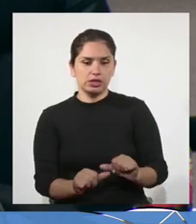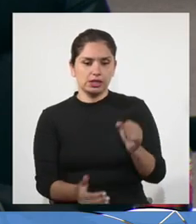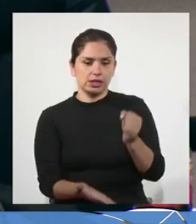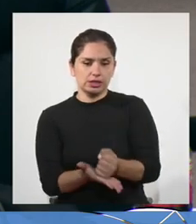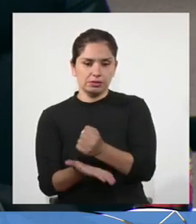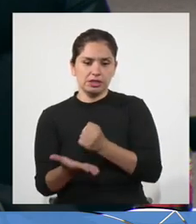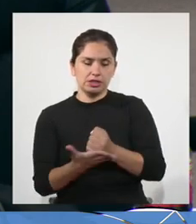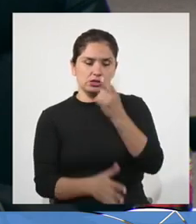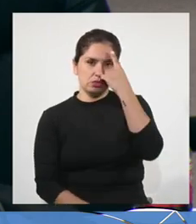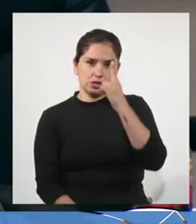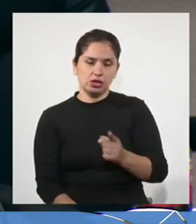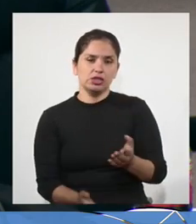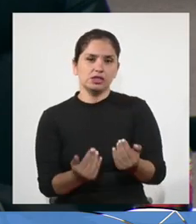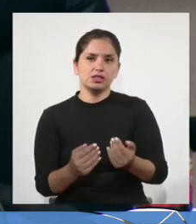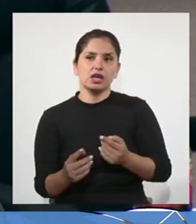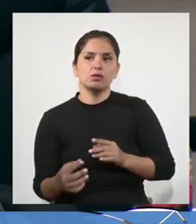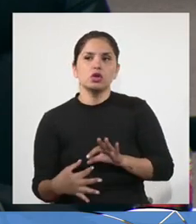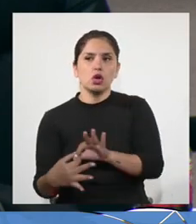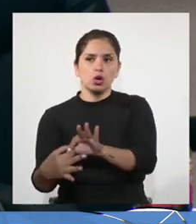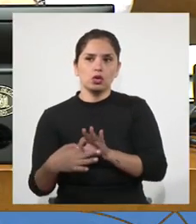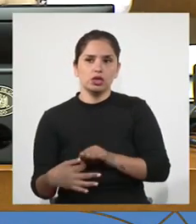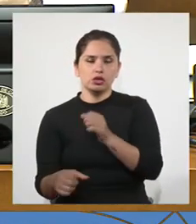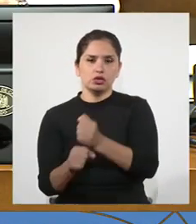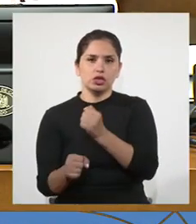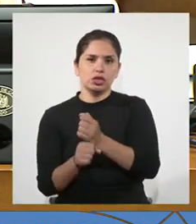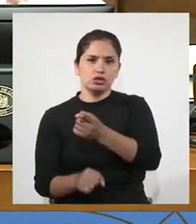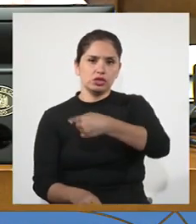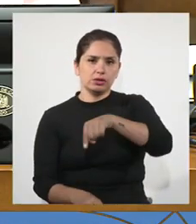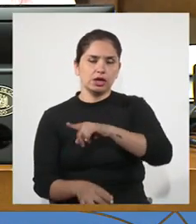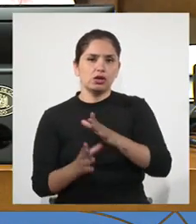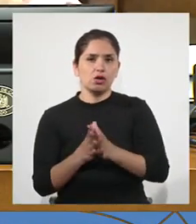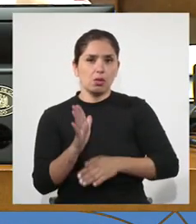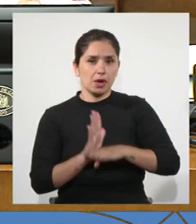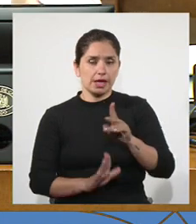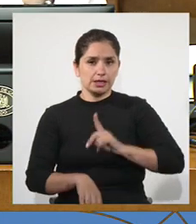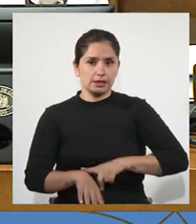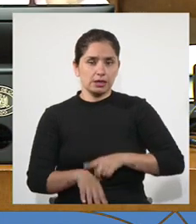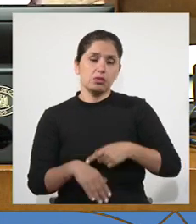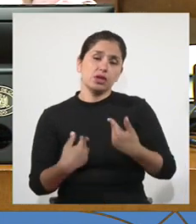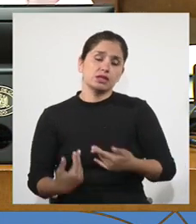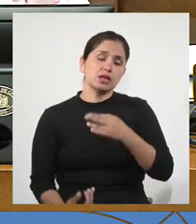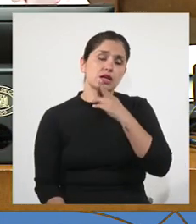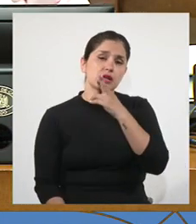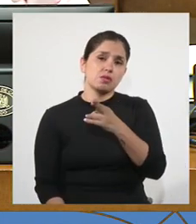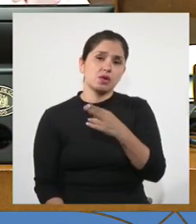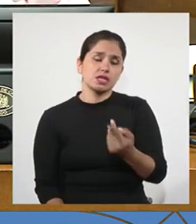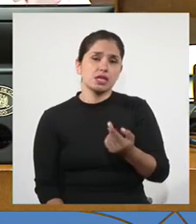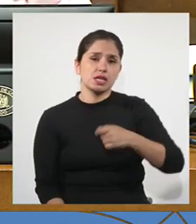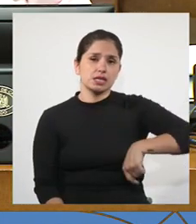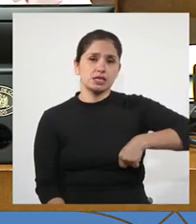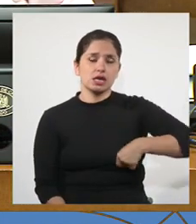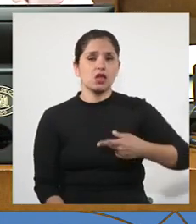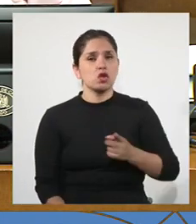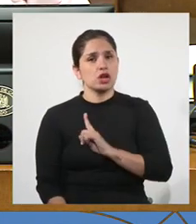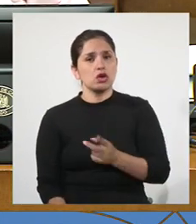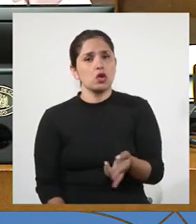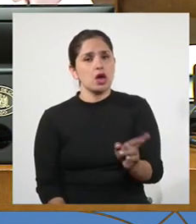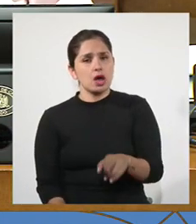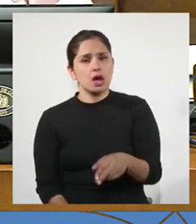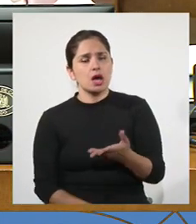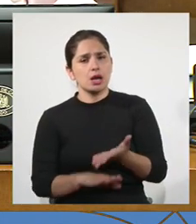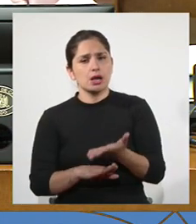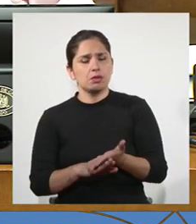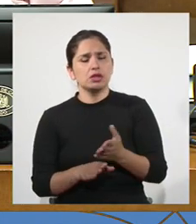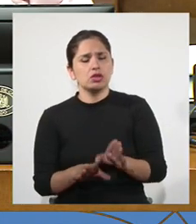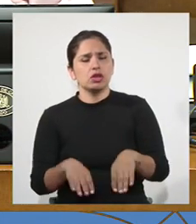necesitamos trabajarlo con ellos. ¿Ya? Bien, necesita más tiempo, pero esa es la respuesta y la senadora, por lo tanto, no ha insistido,